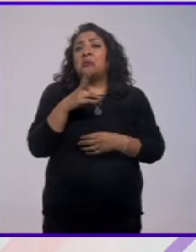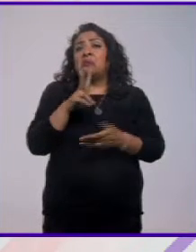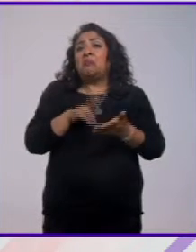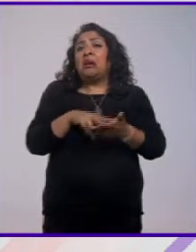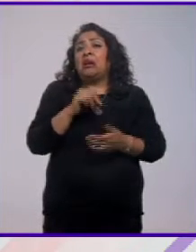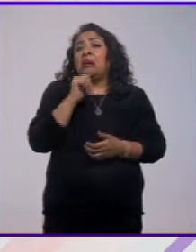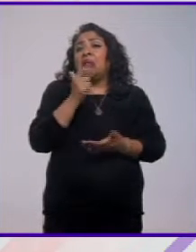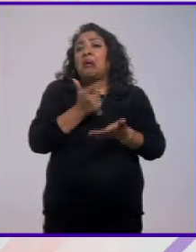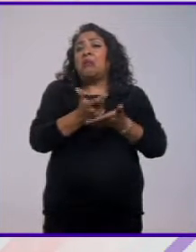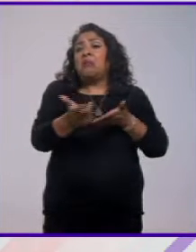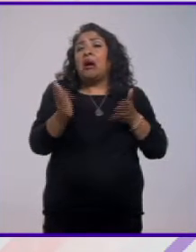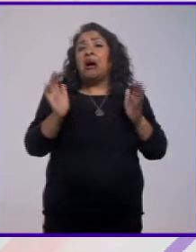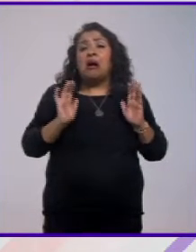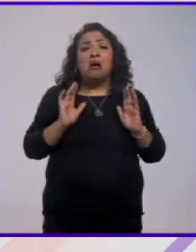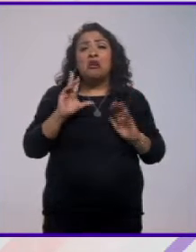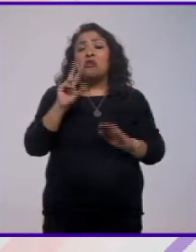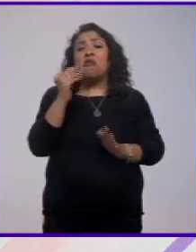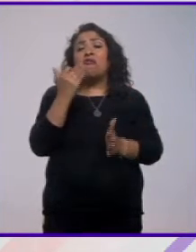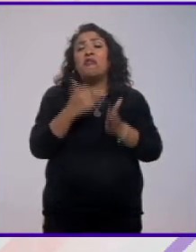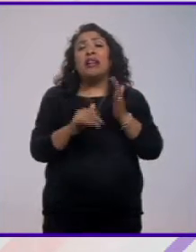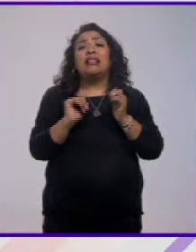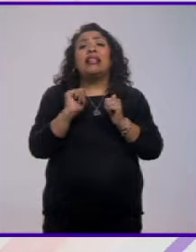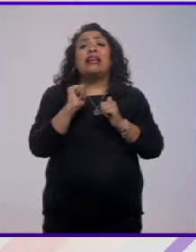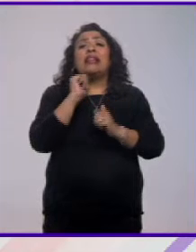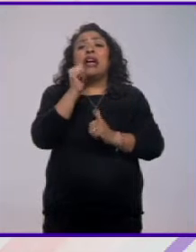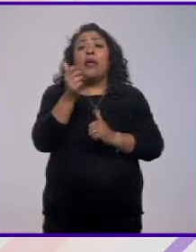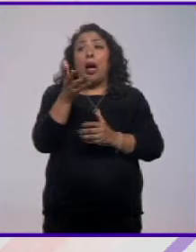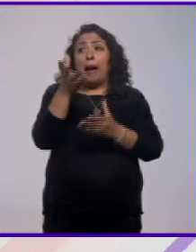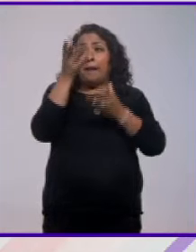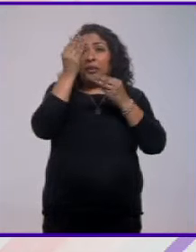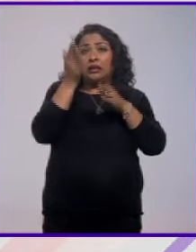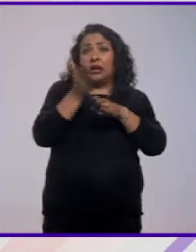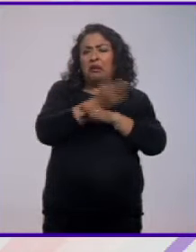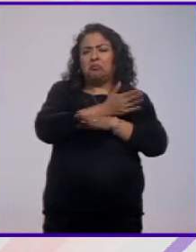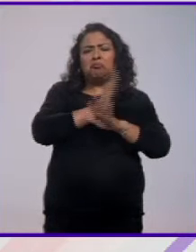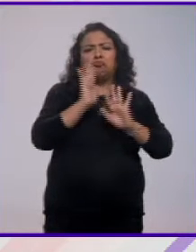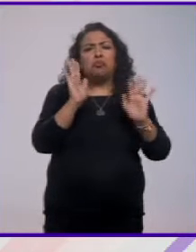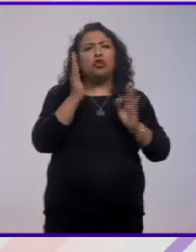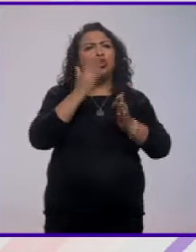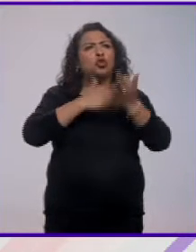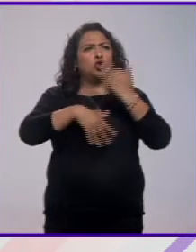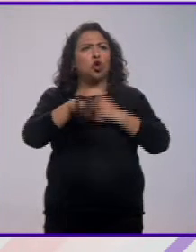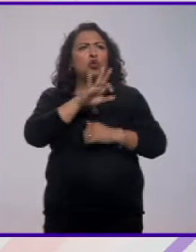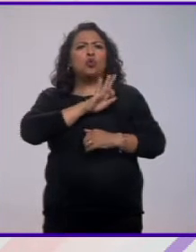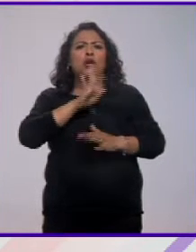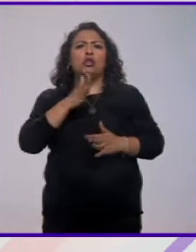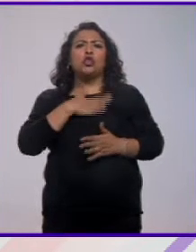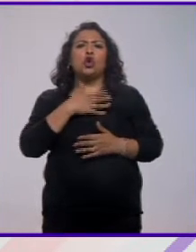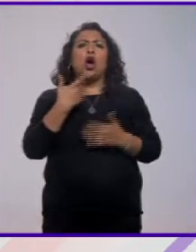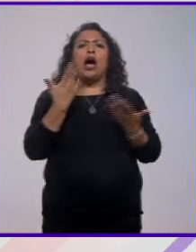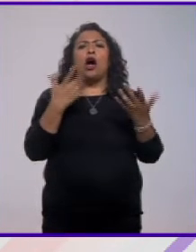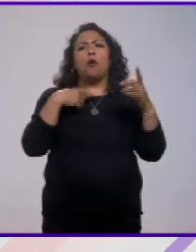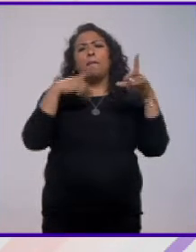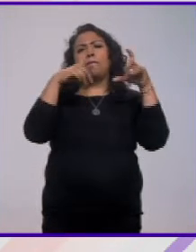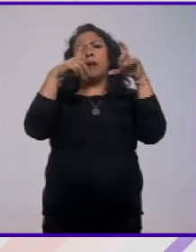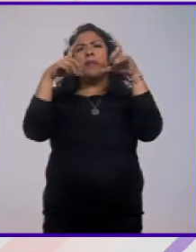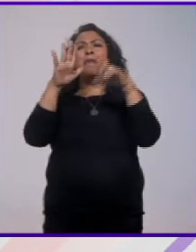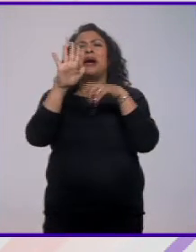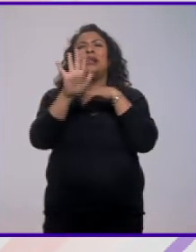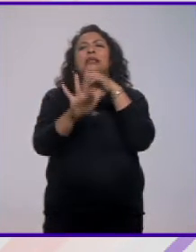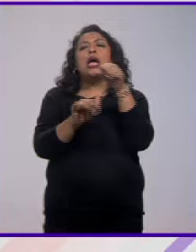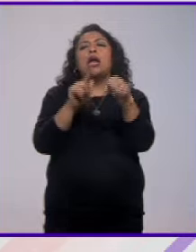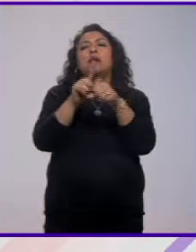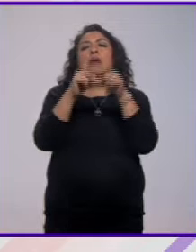y no hace falta ningún tipo de conocimiento, todo el mundo se convierte en homo fotográficos, ¿no? Un animal fotográfico. Después